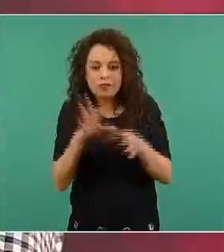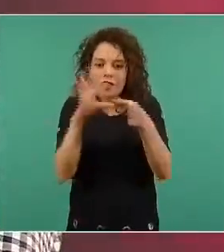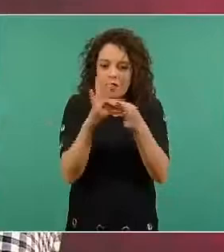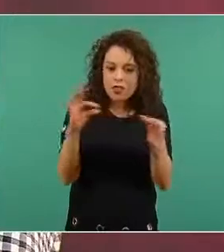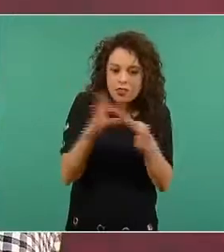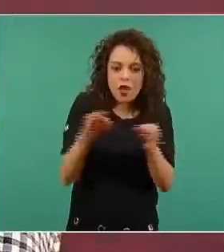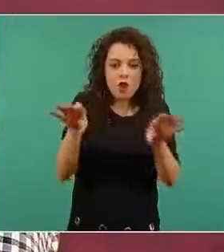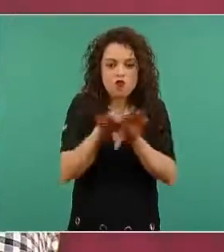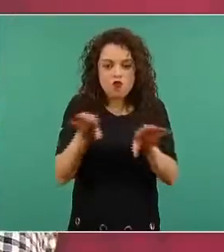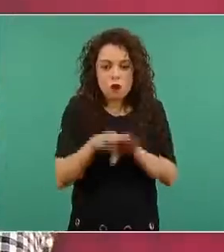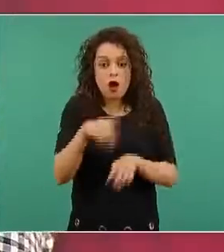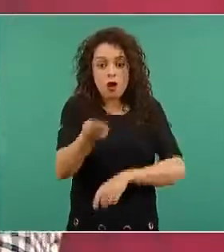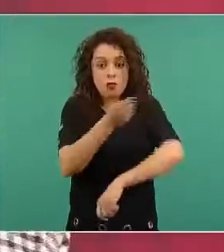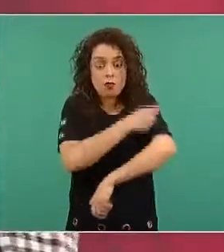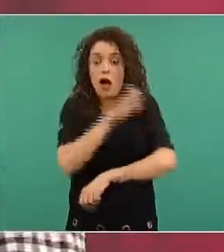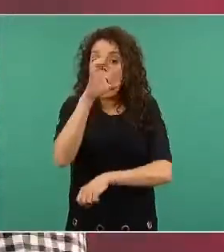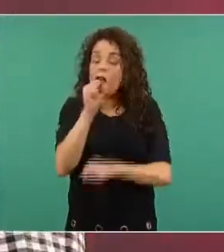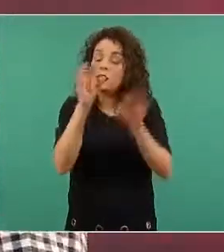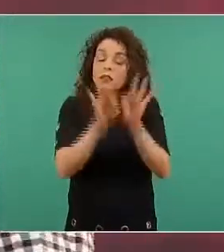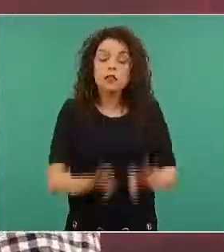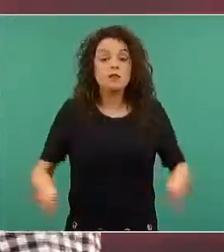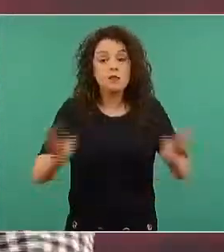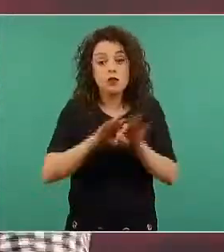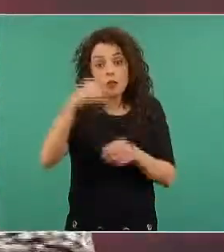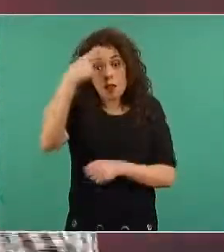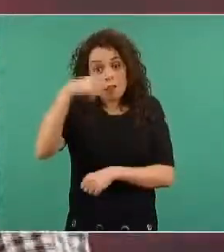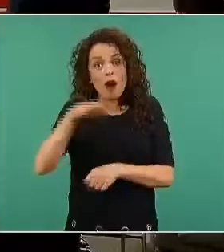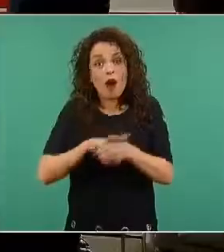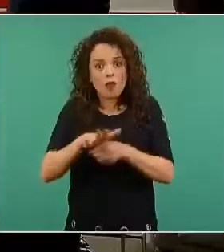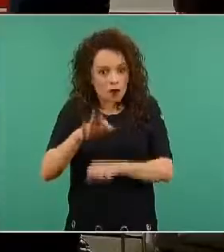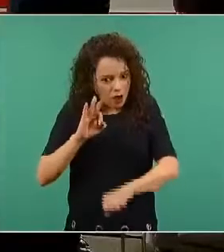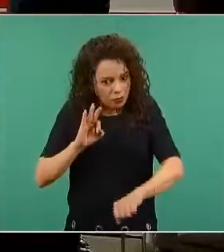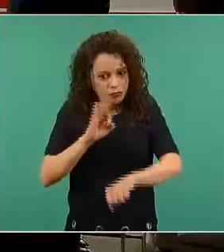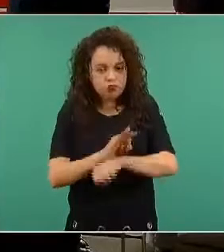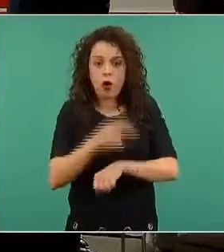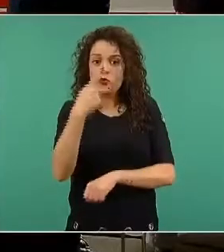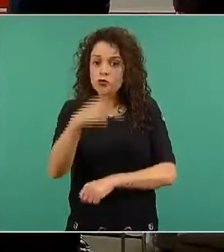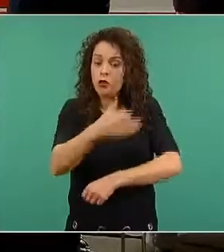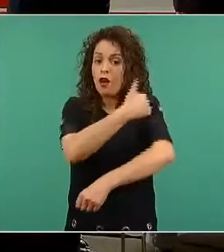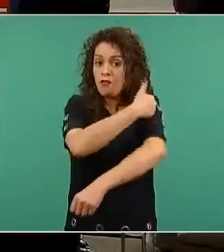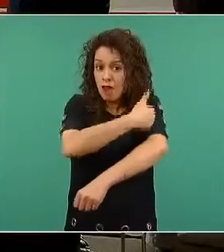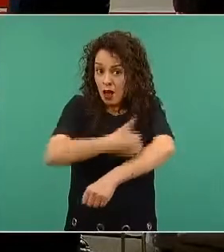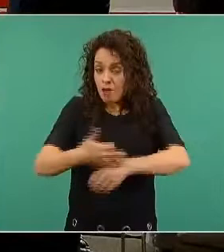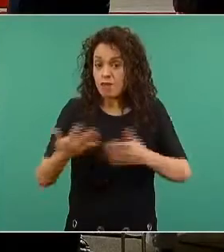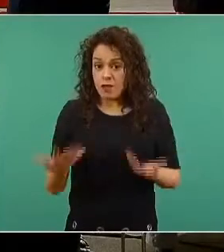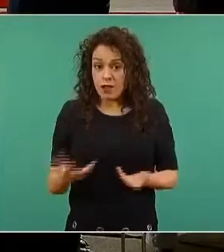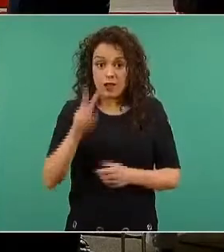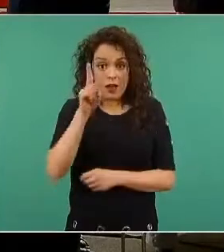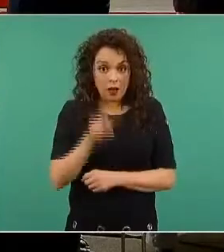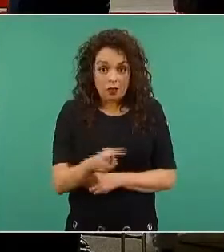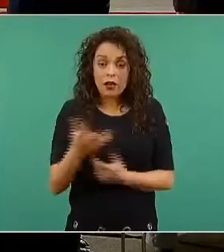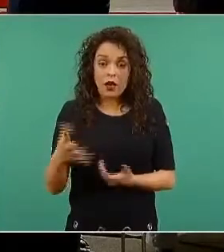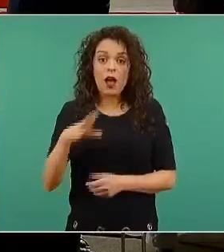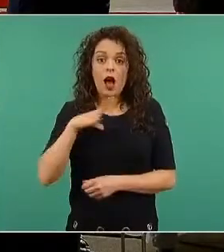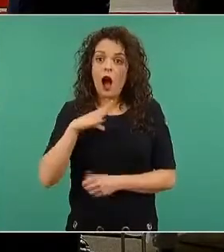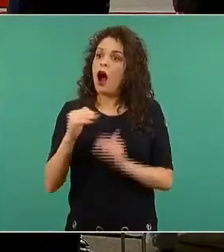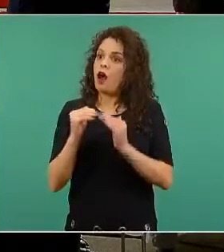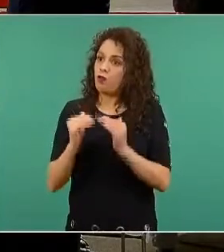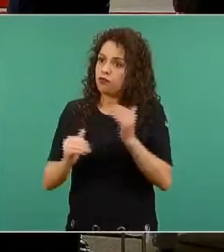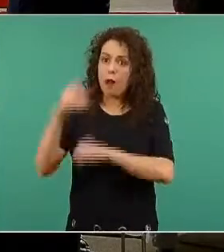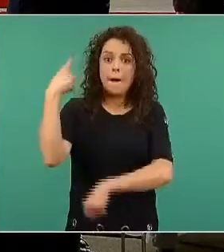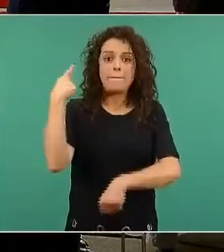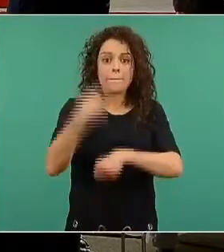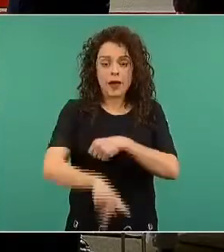explicar que la vacuna es importante para protegerles, para proteger a sus familias, que existe un elevado riesgo de mortalidad en